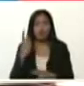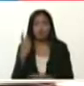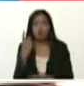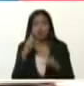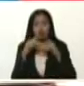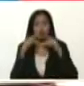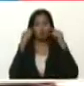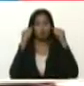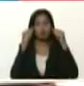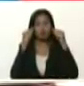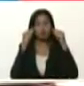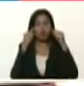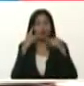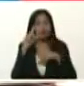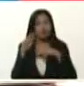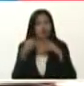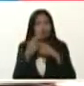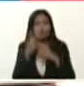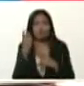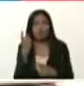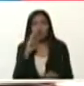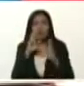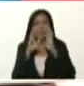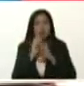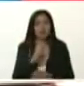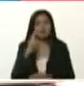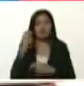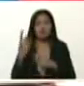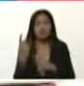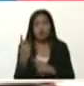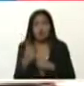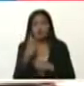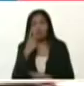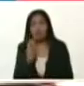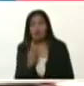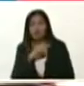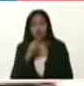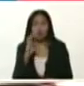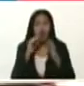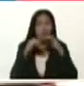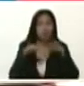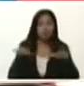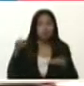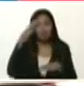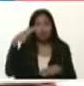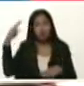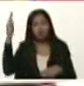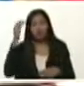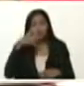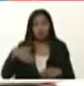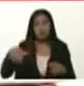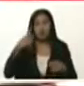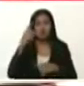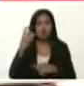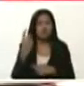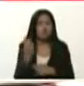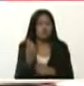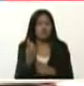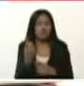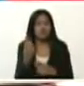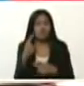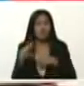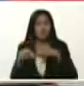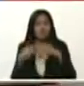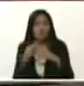sonrisa, nunca nos ha faltado la esperanza, nunca nos ha faltado la bendición del pueblo y la bendición de Dios, nunca jamás.